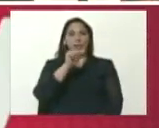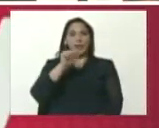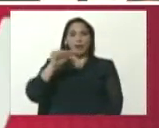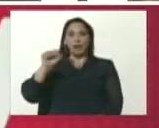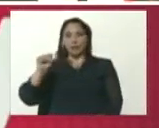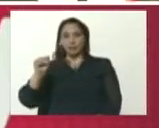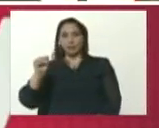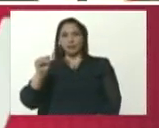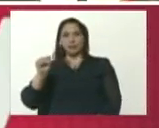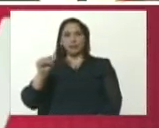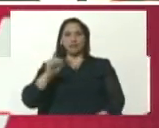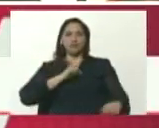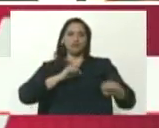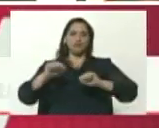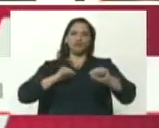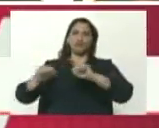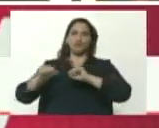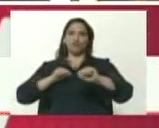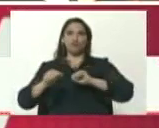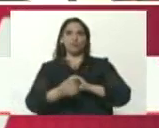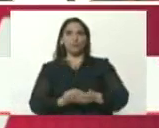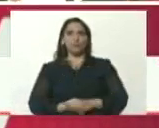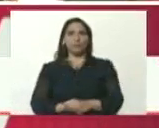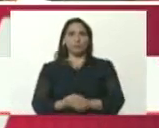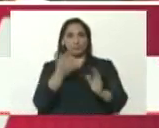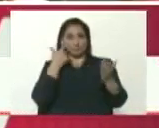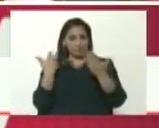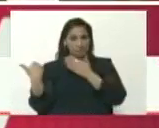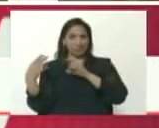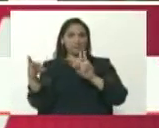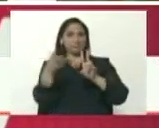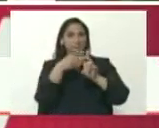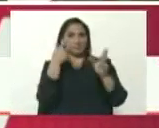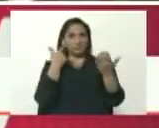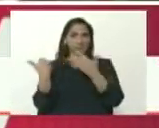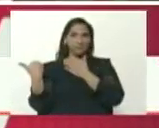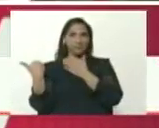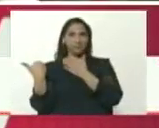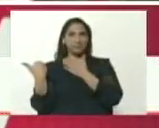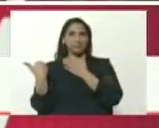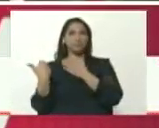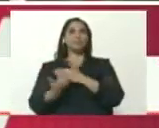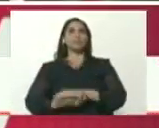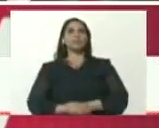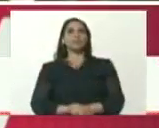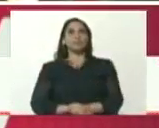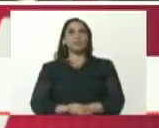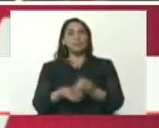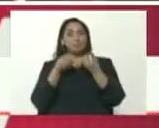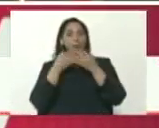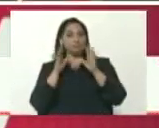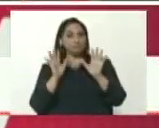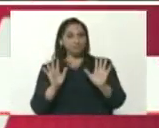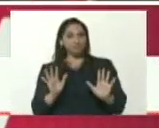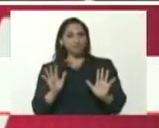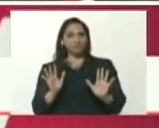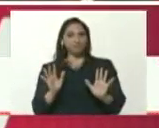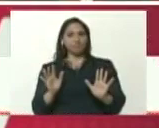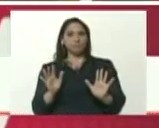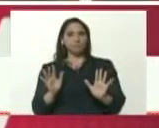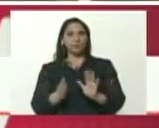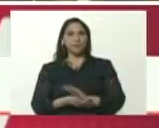acción, RAAS en acción, RAAS en acción. Bueno,